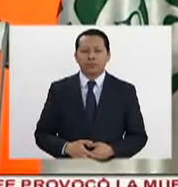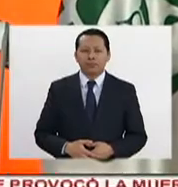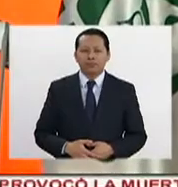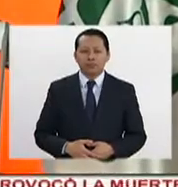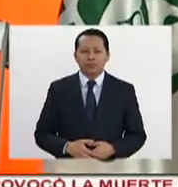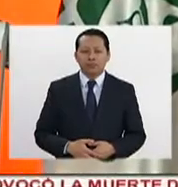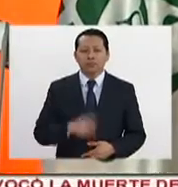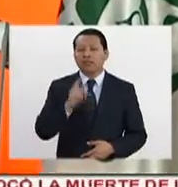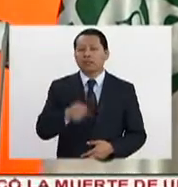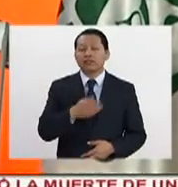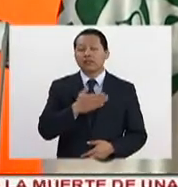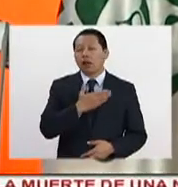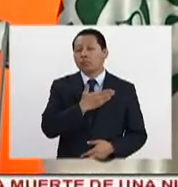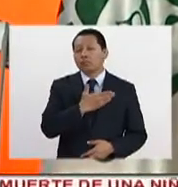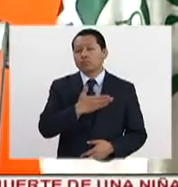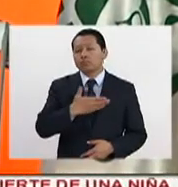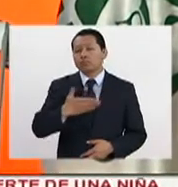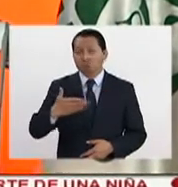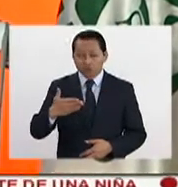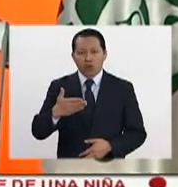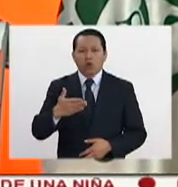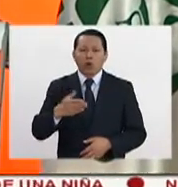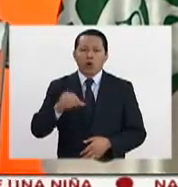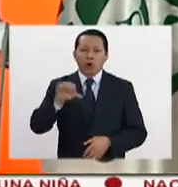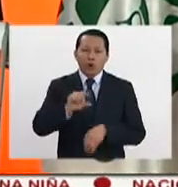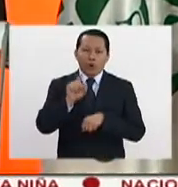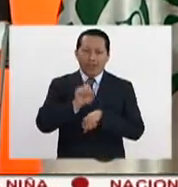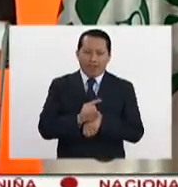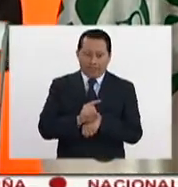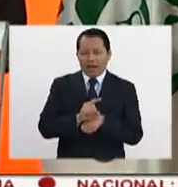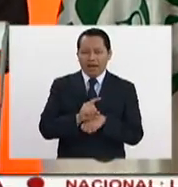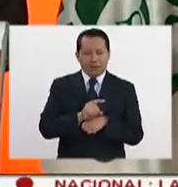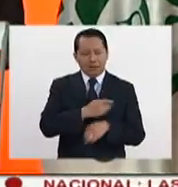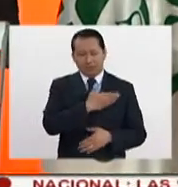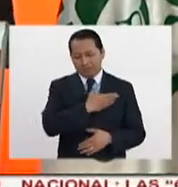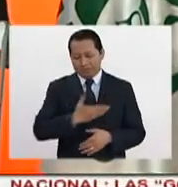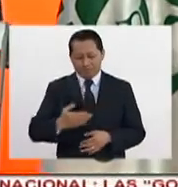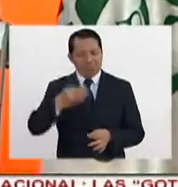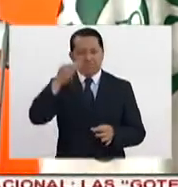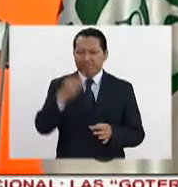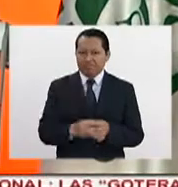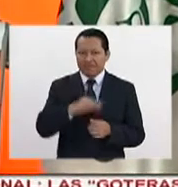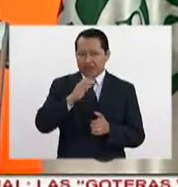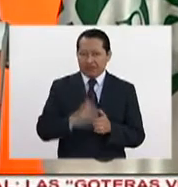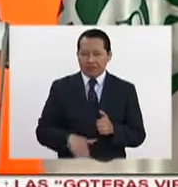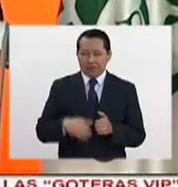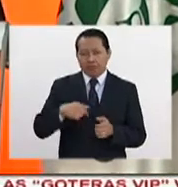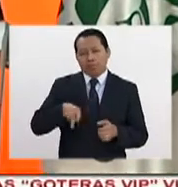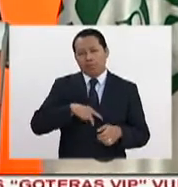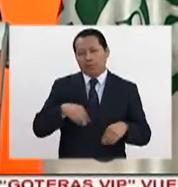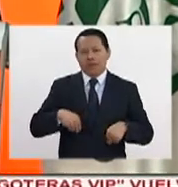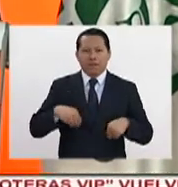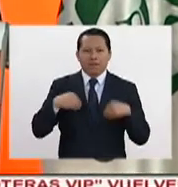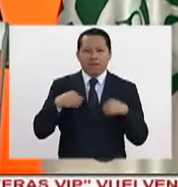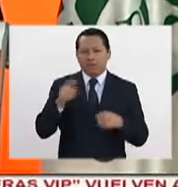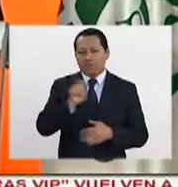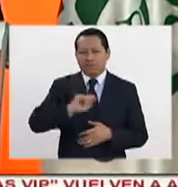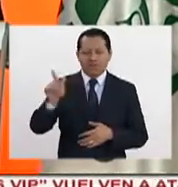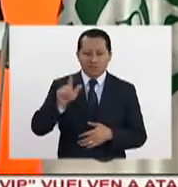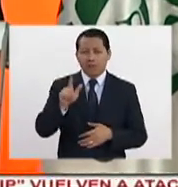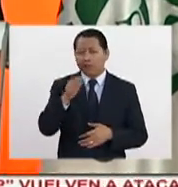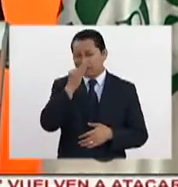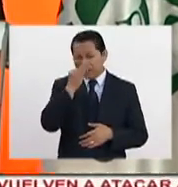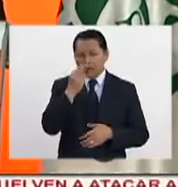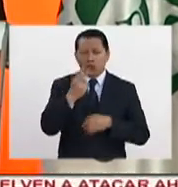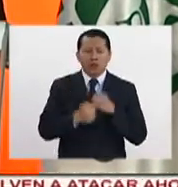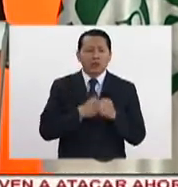En esta etapa que hoy concluye de mi vida profesional, donde en casi 2 años